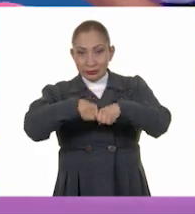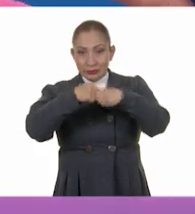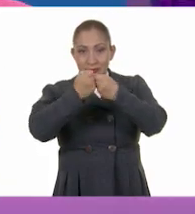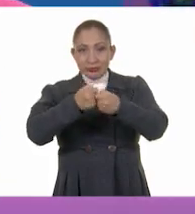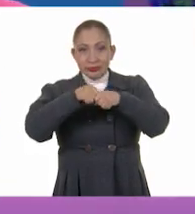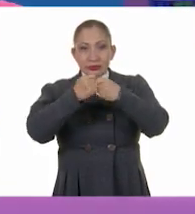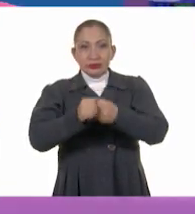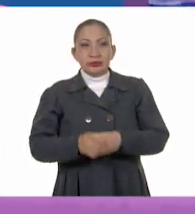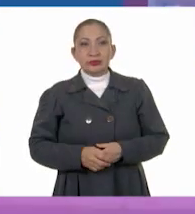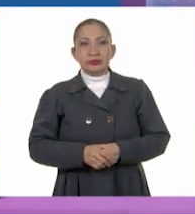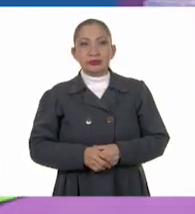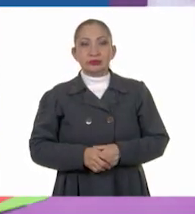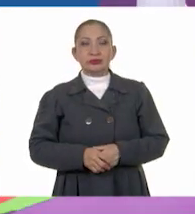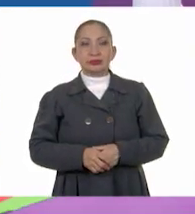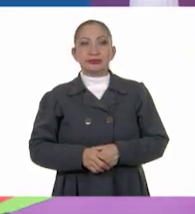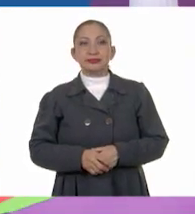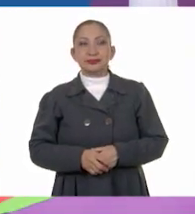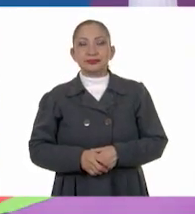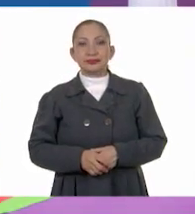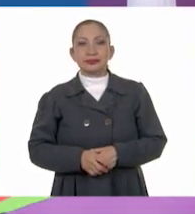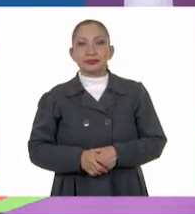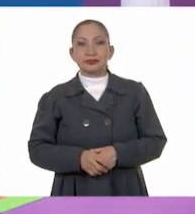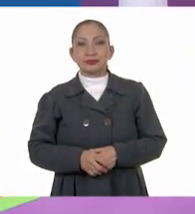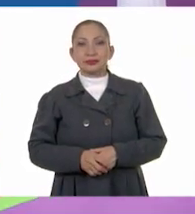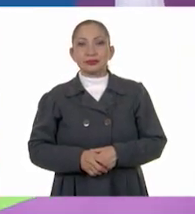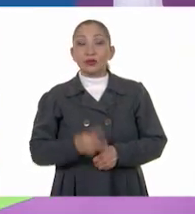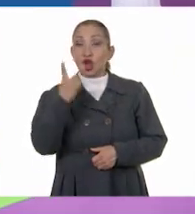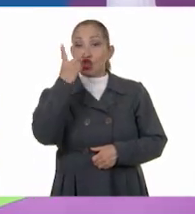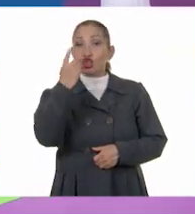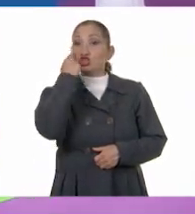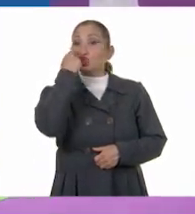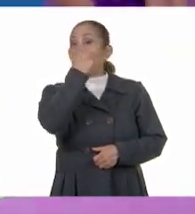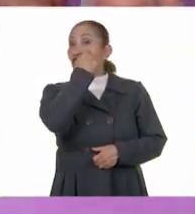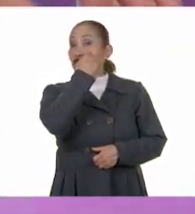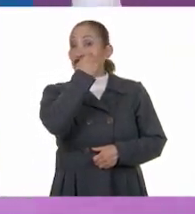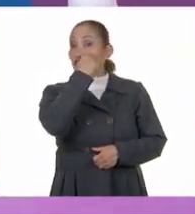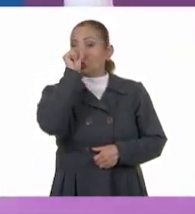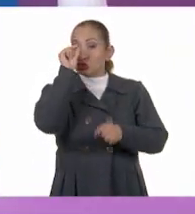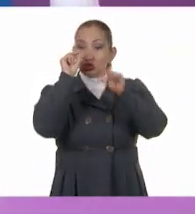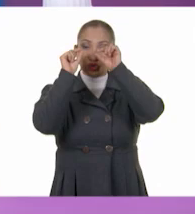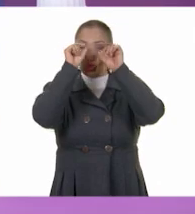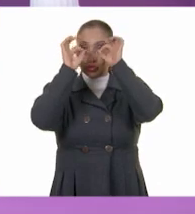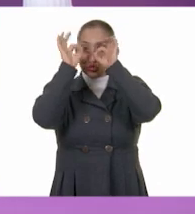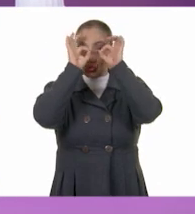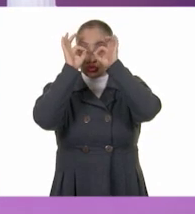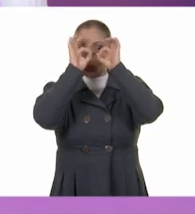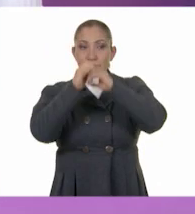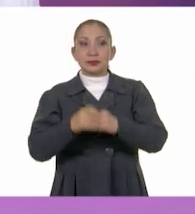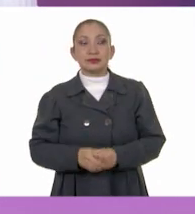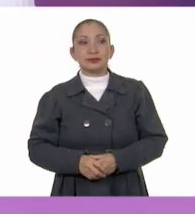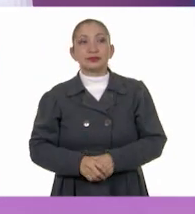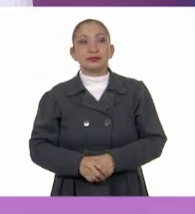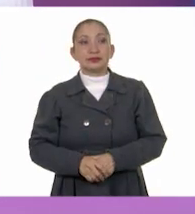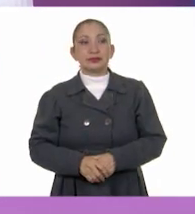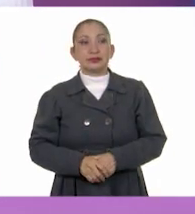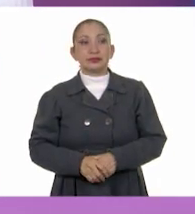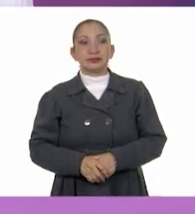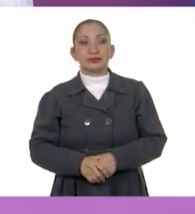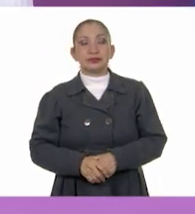Estambre, tenemos nuestro estambre, listo. Los dos ojitos. Tenemos dos ojitos. Dos